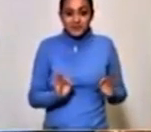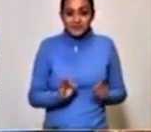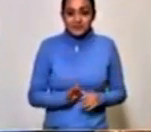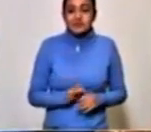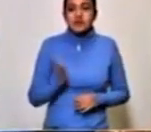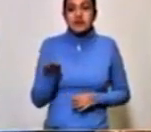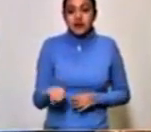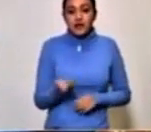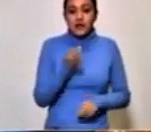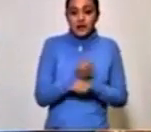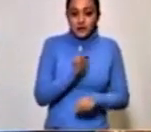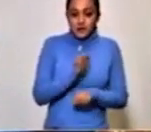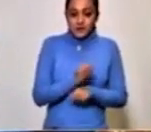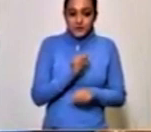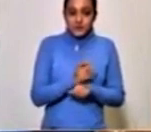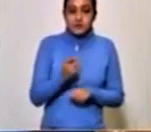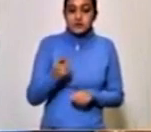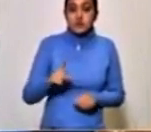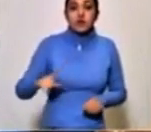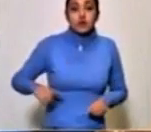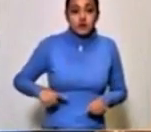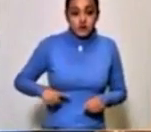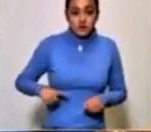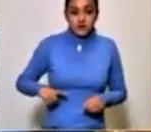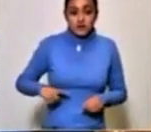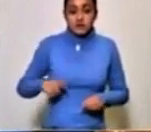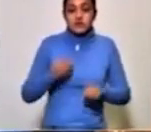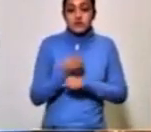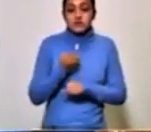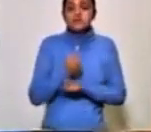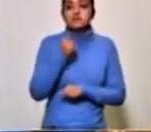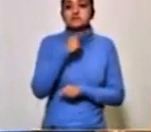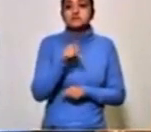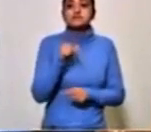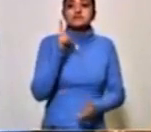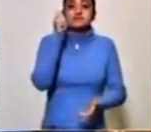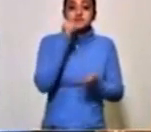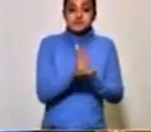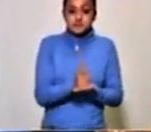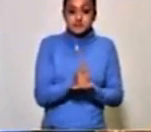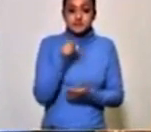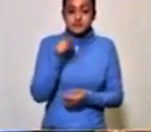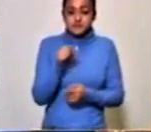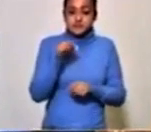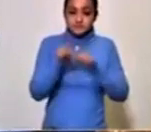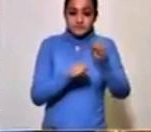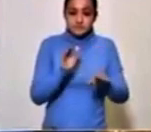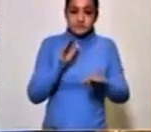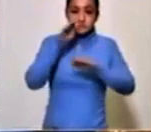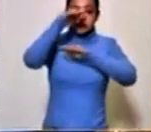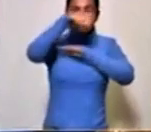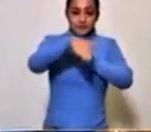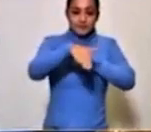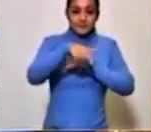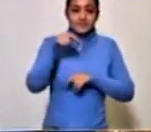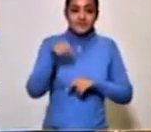es de gobierno del estado, la inversión de la ciclopista elevada